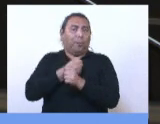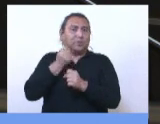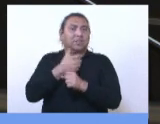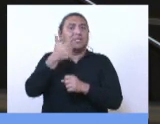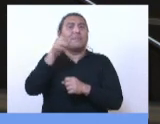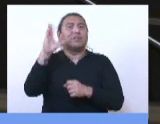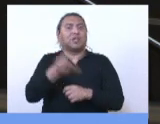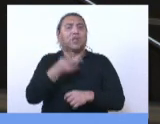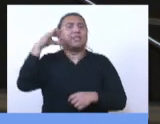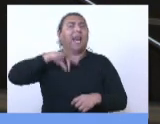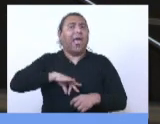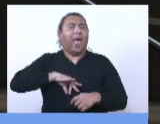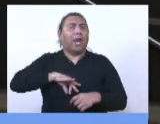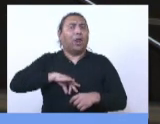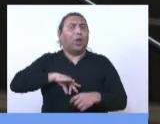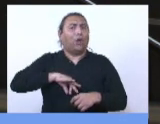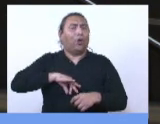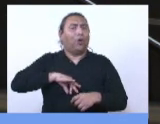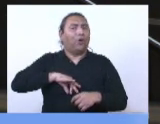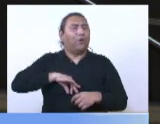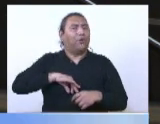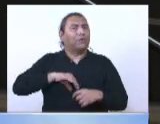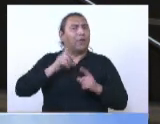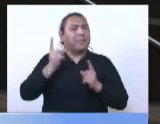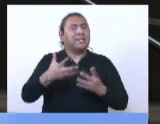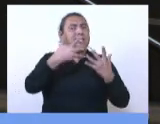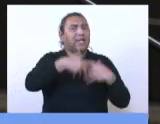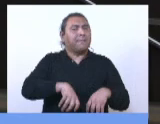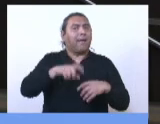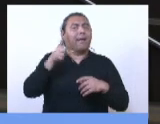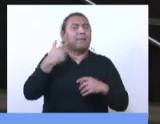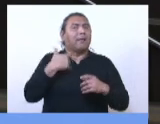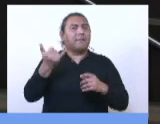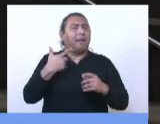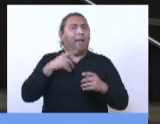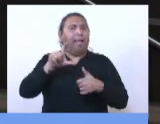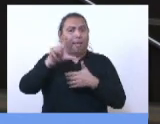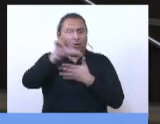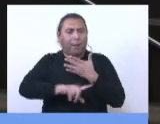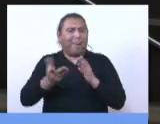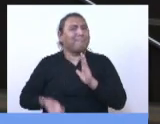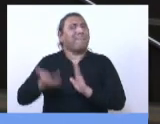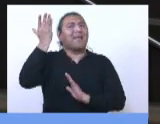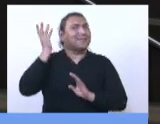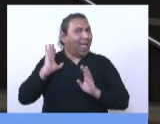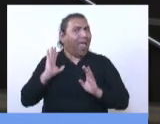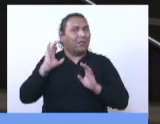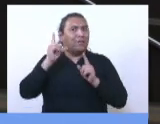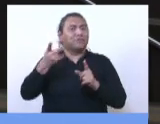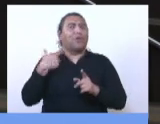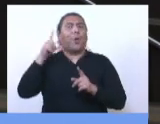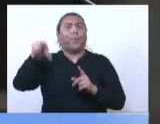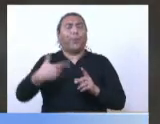el salario era establecido y el sistema previsional tenía el ingreso más alto latinoamérica eso influyó directamente en el consumo